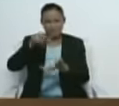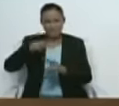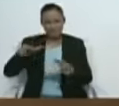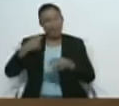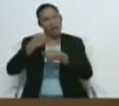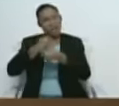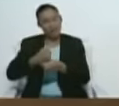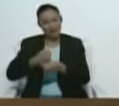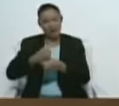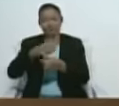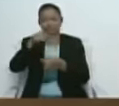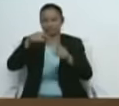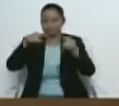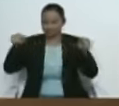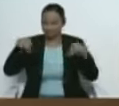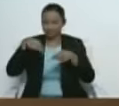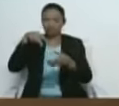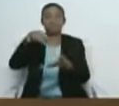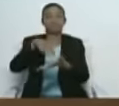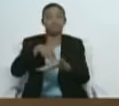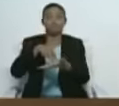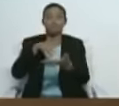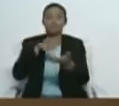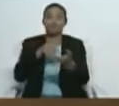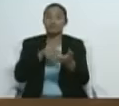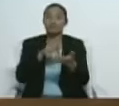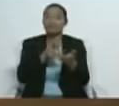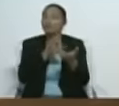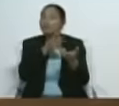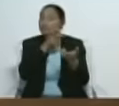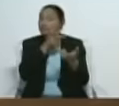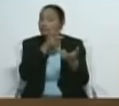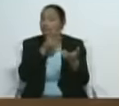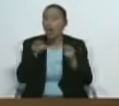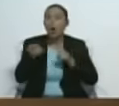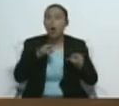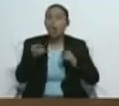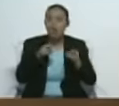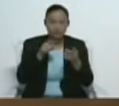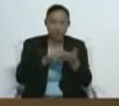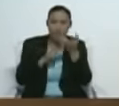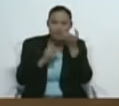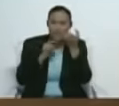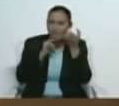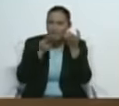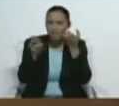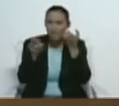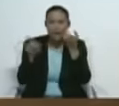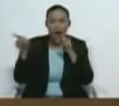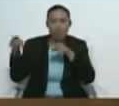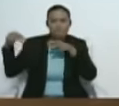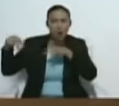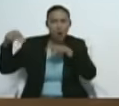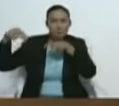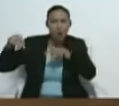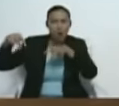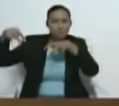incluso los mismos en los audios se coordinaban y decían que iban a ir a la conc